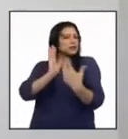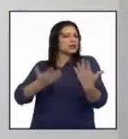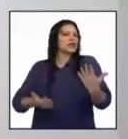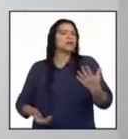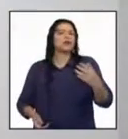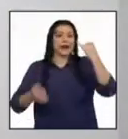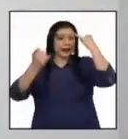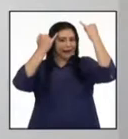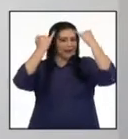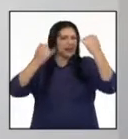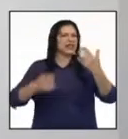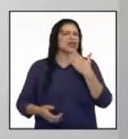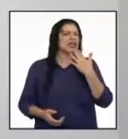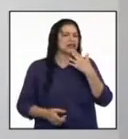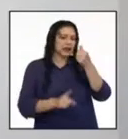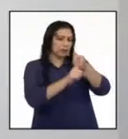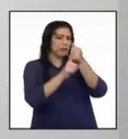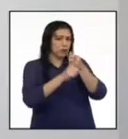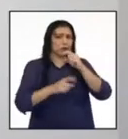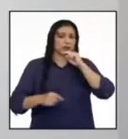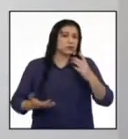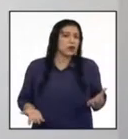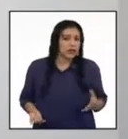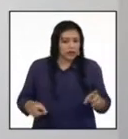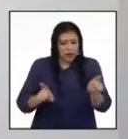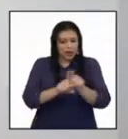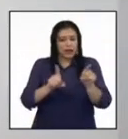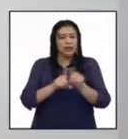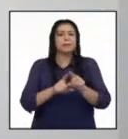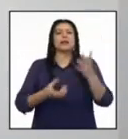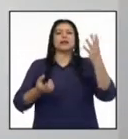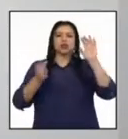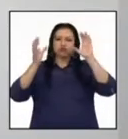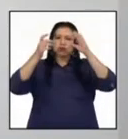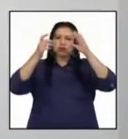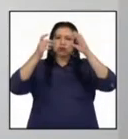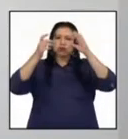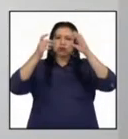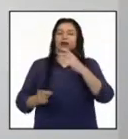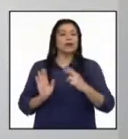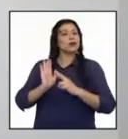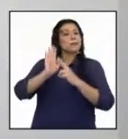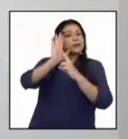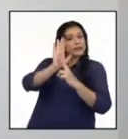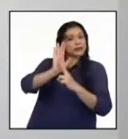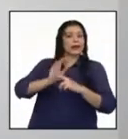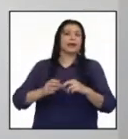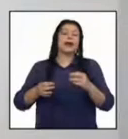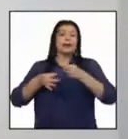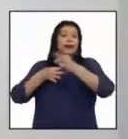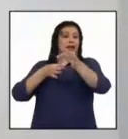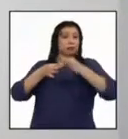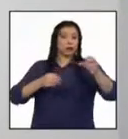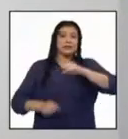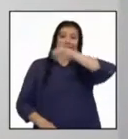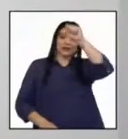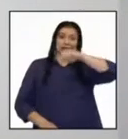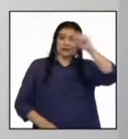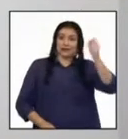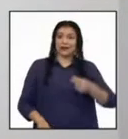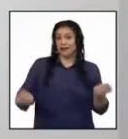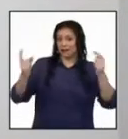por iniciativa de las mujeres y de los diputados representantes de las provincias de la Sierra del